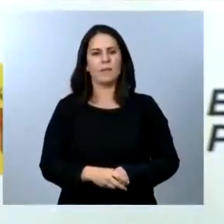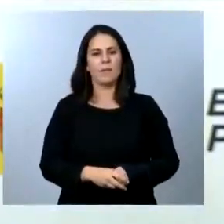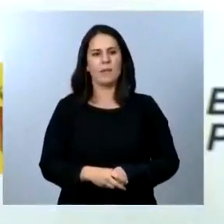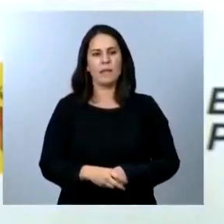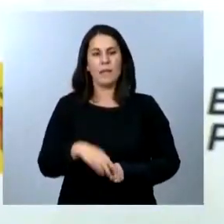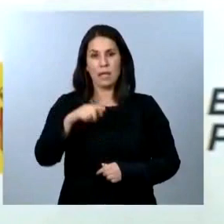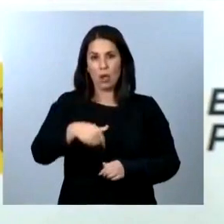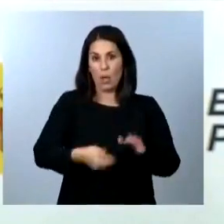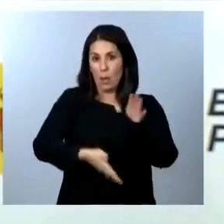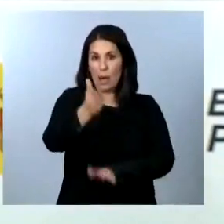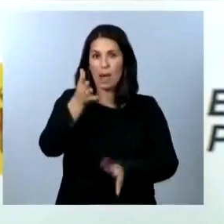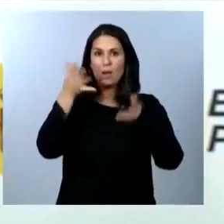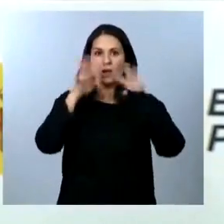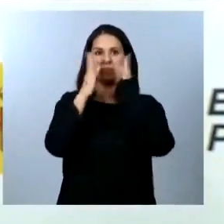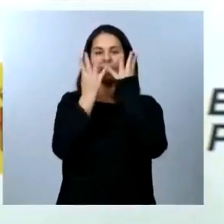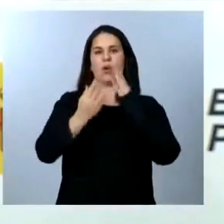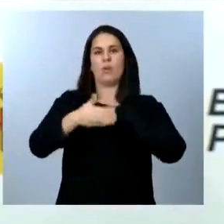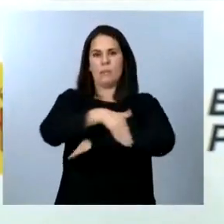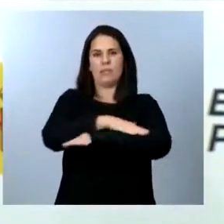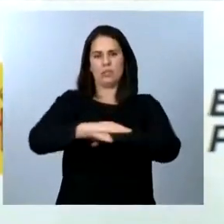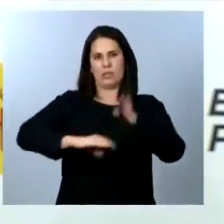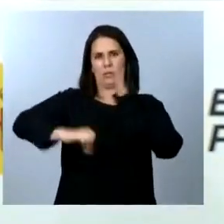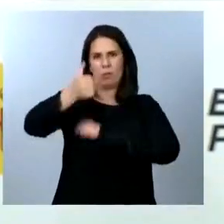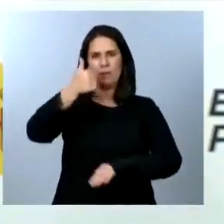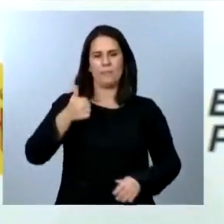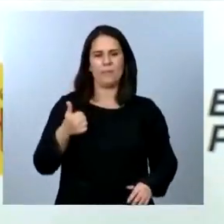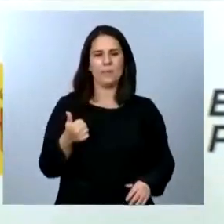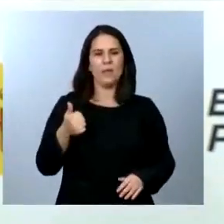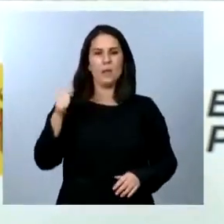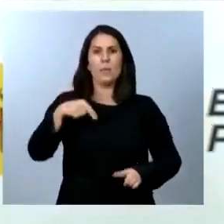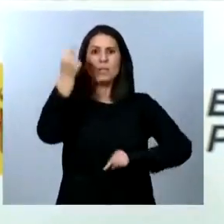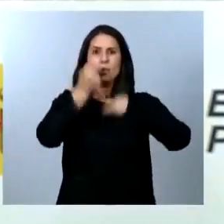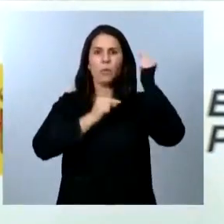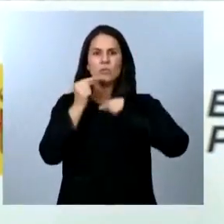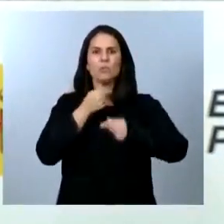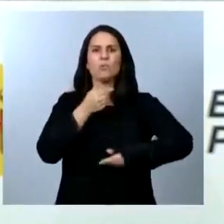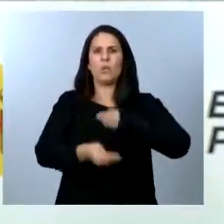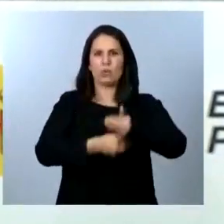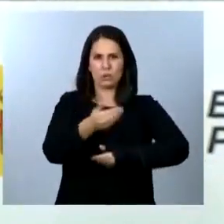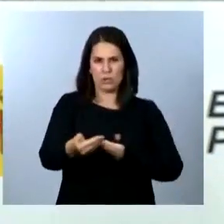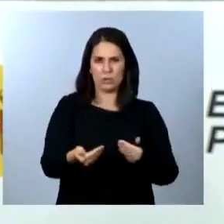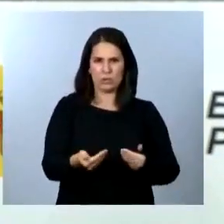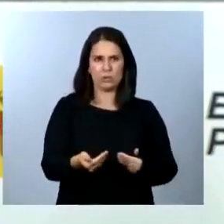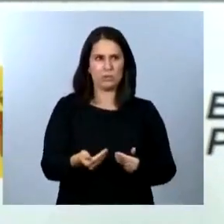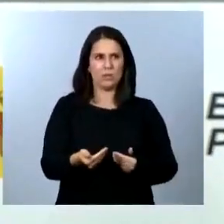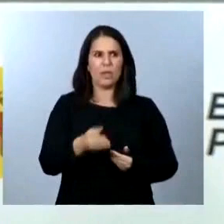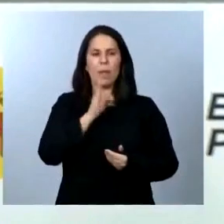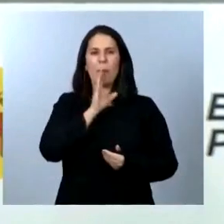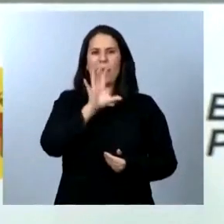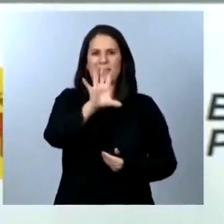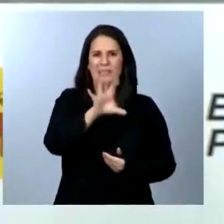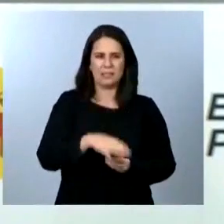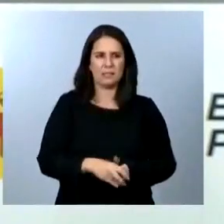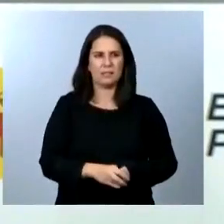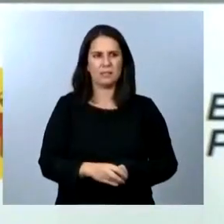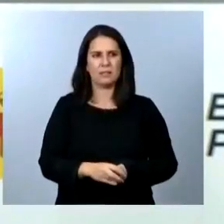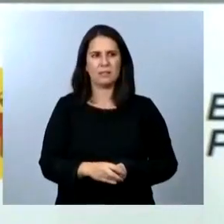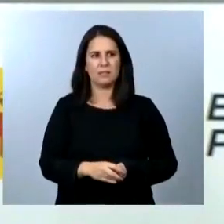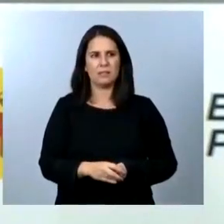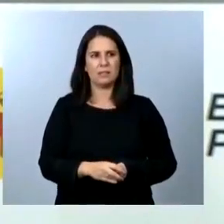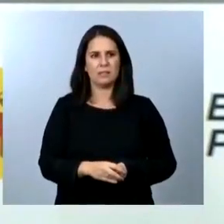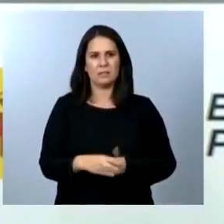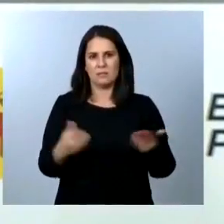Ministros. Estos son, como se ha dicho antes, unos presupuestos progresistas y son unos presupuestos de país. Son, evidentemente,